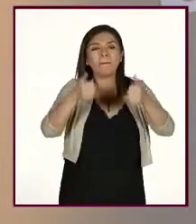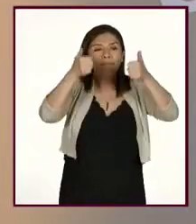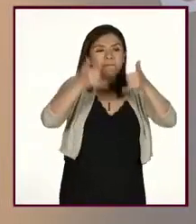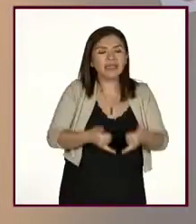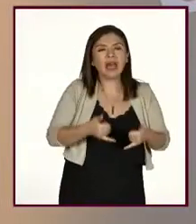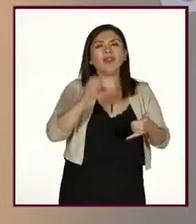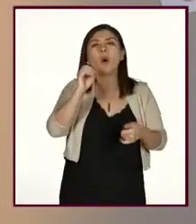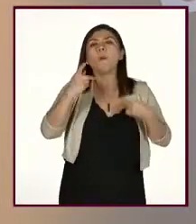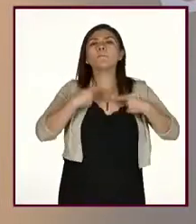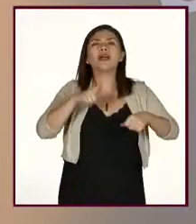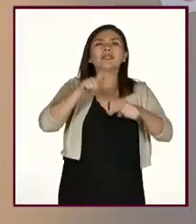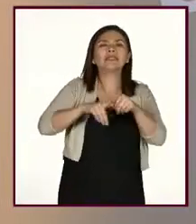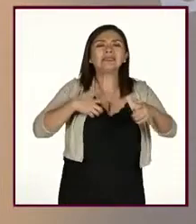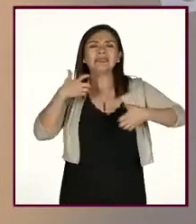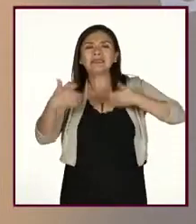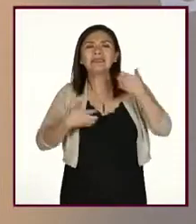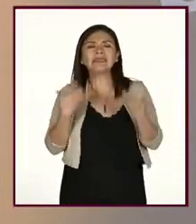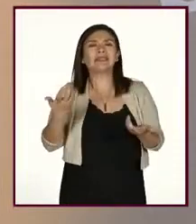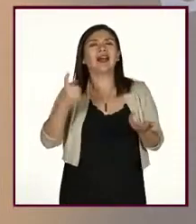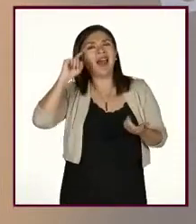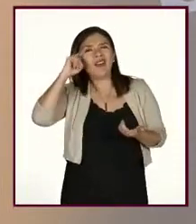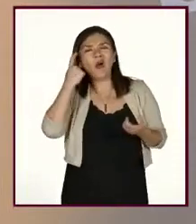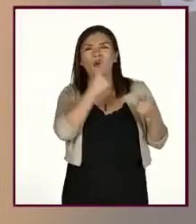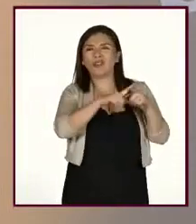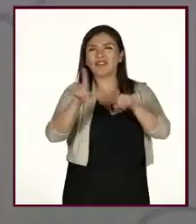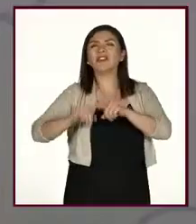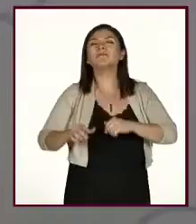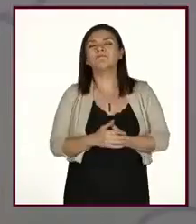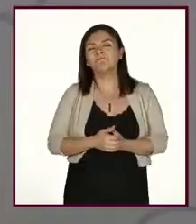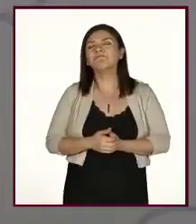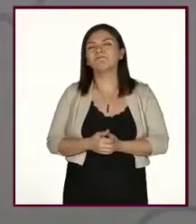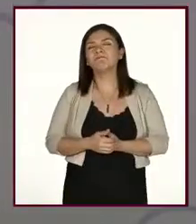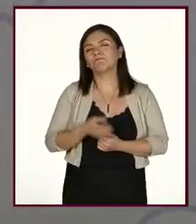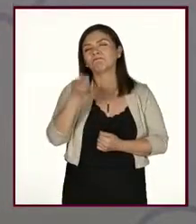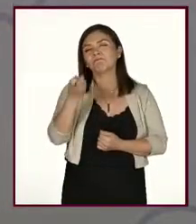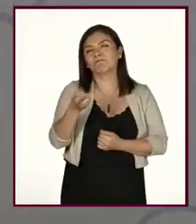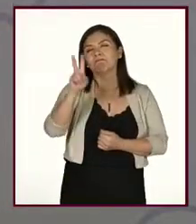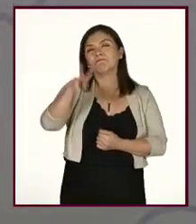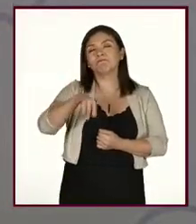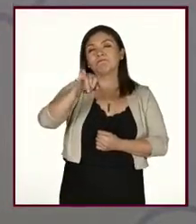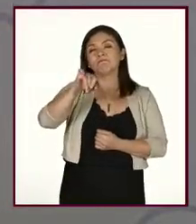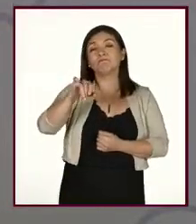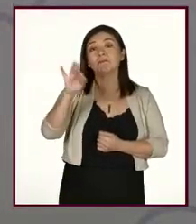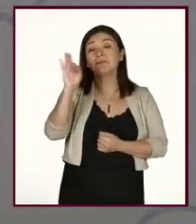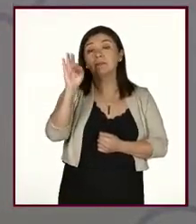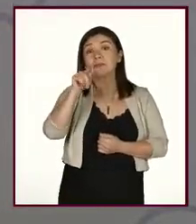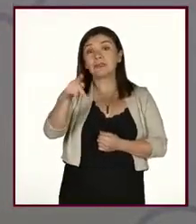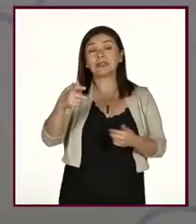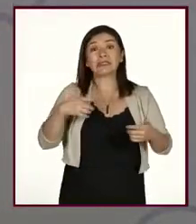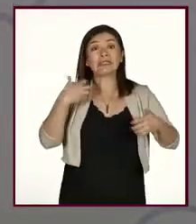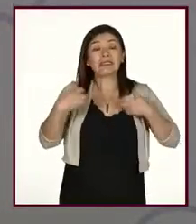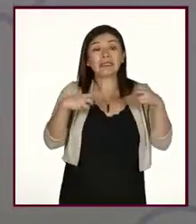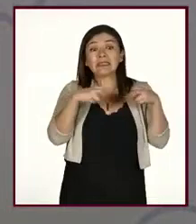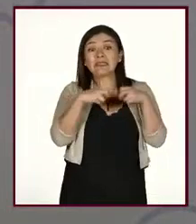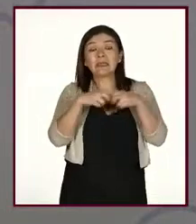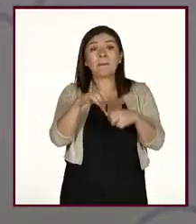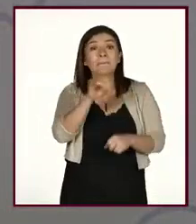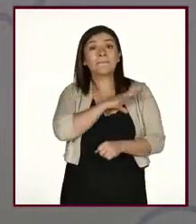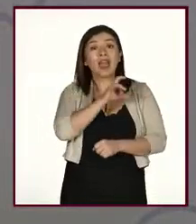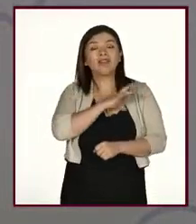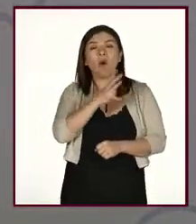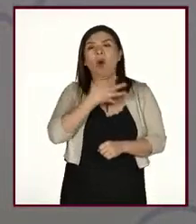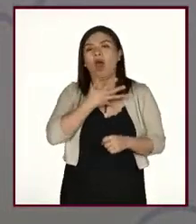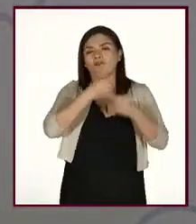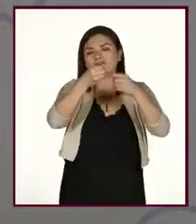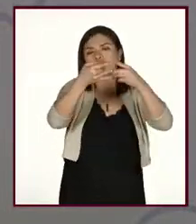o personal, angustias y disgustos. Claro que sí, entonces como vimos, pues la ansiedad generalizada tiene